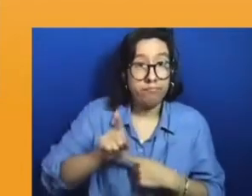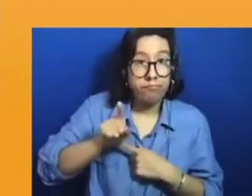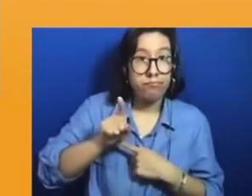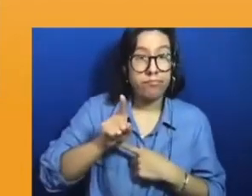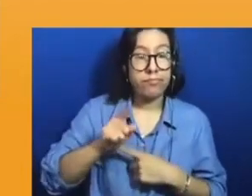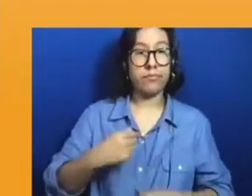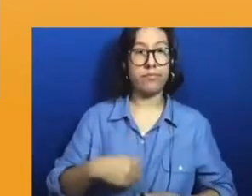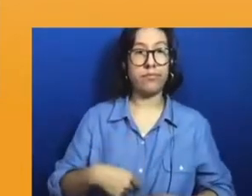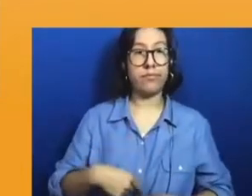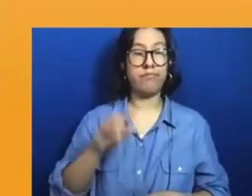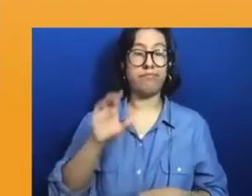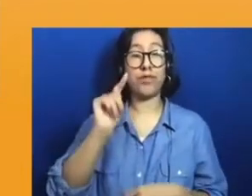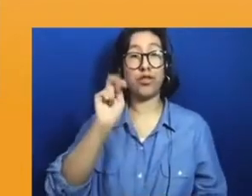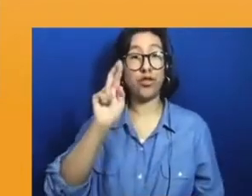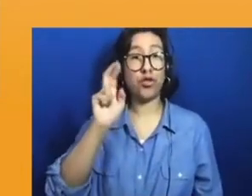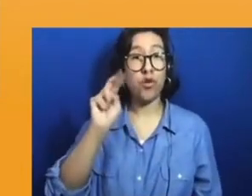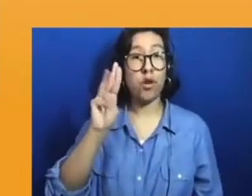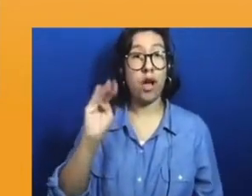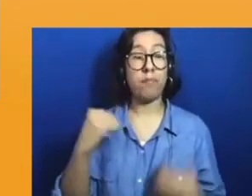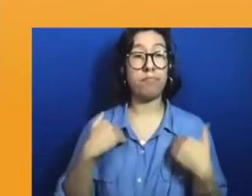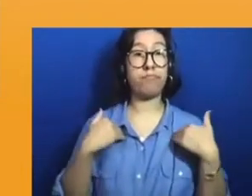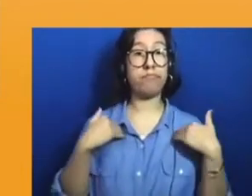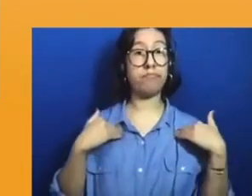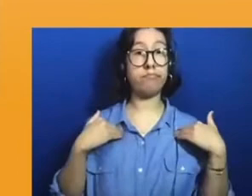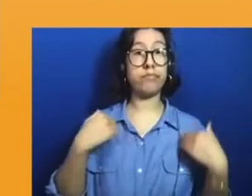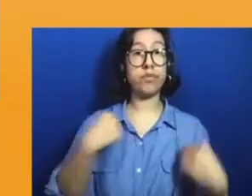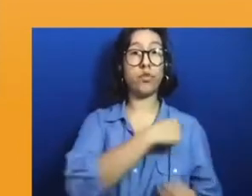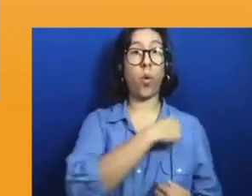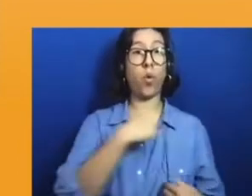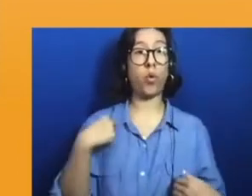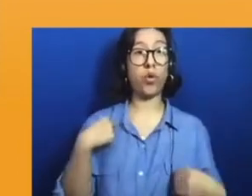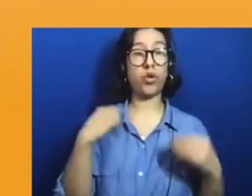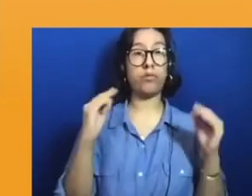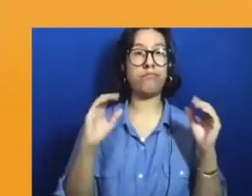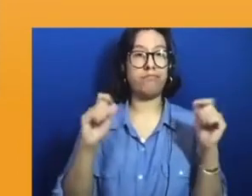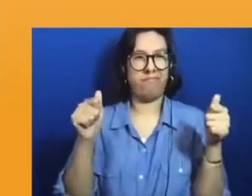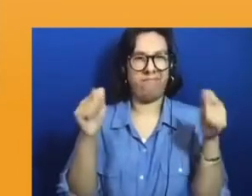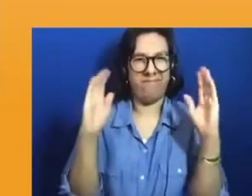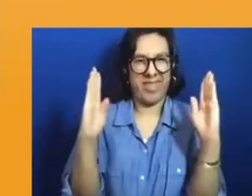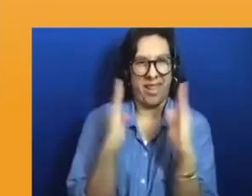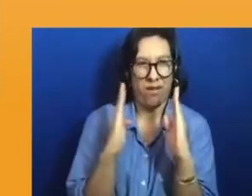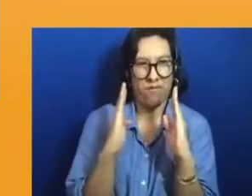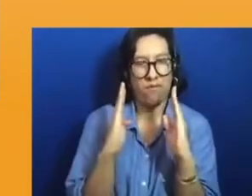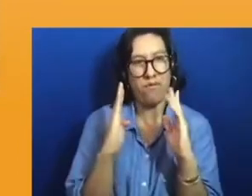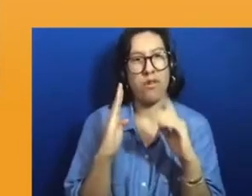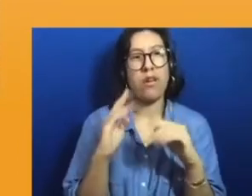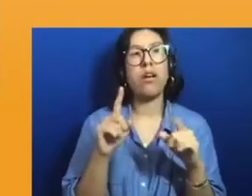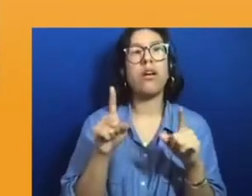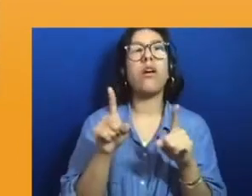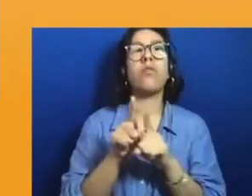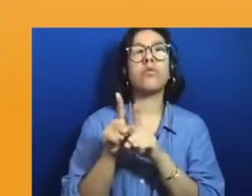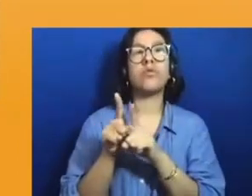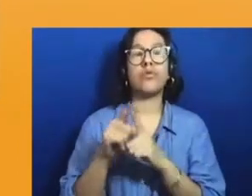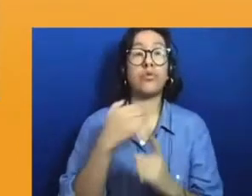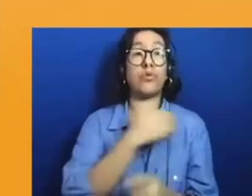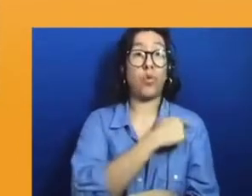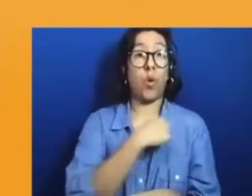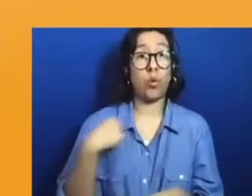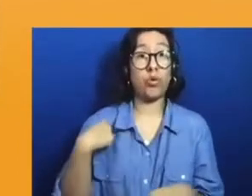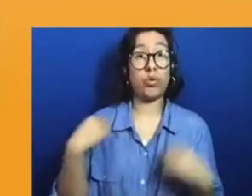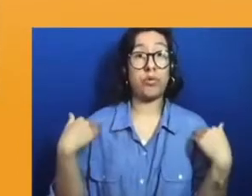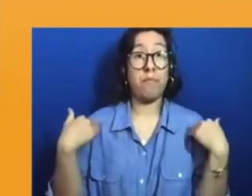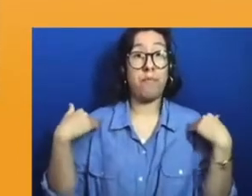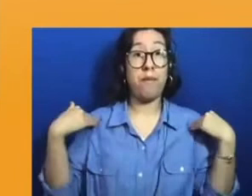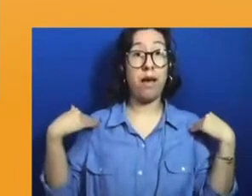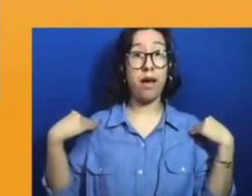esternón y juntar los huesos de la espalda y poder poner tus hombros hacia